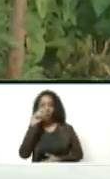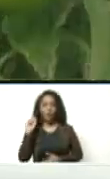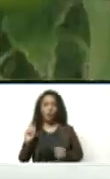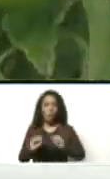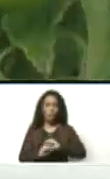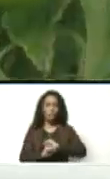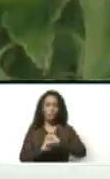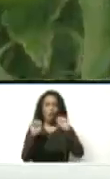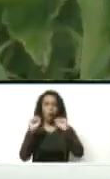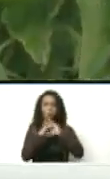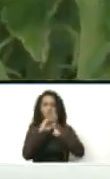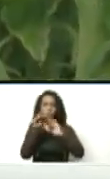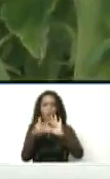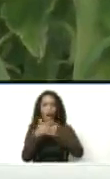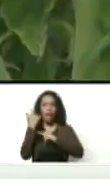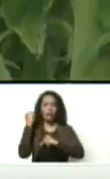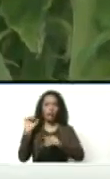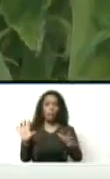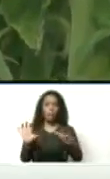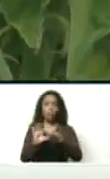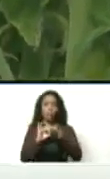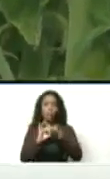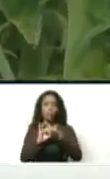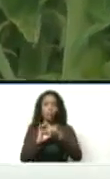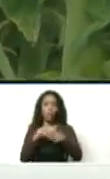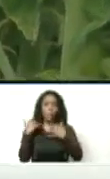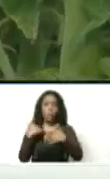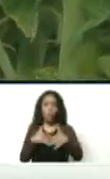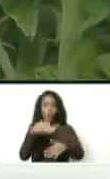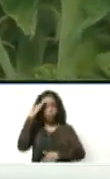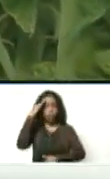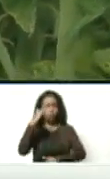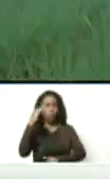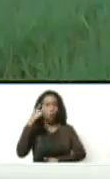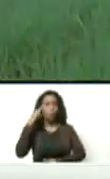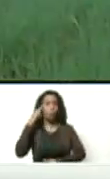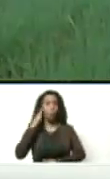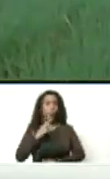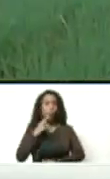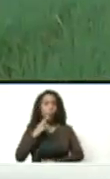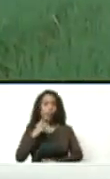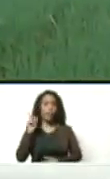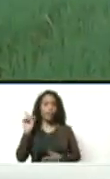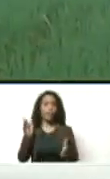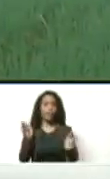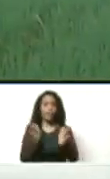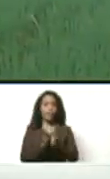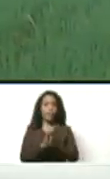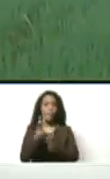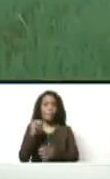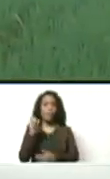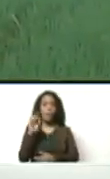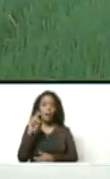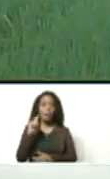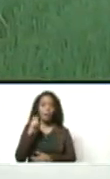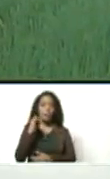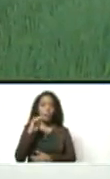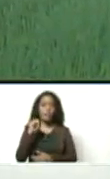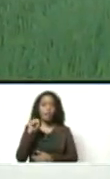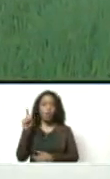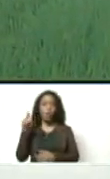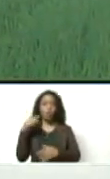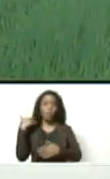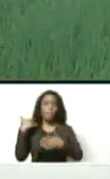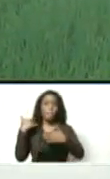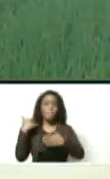primera vez se unieron los ejércitos de Bolívar y de San Martín. Los ejércitos de